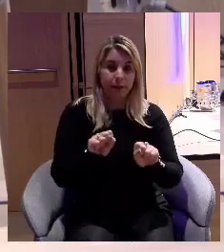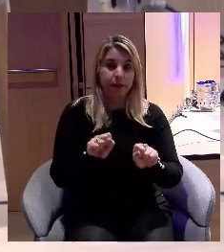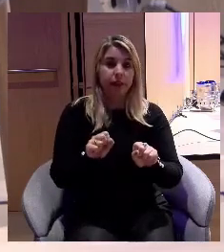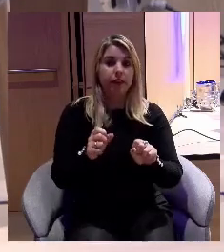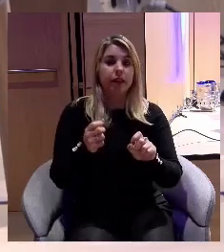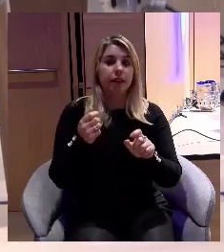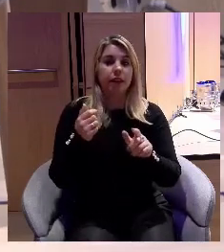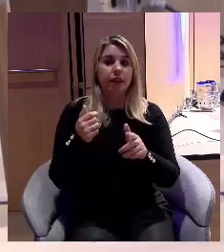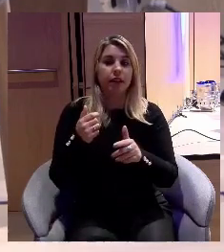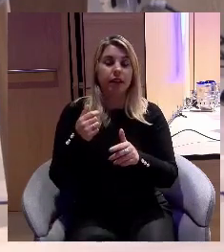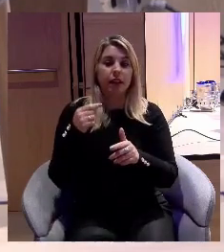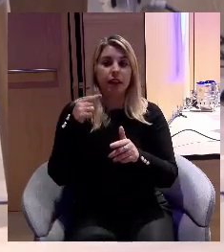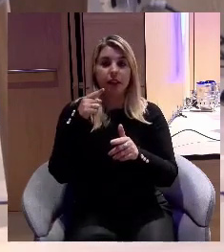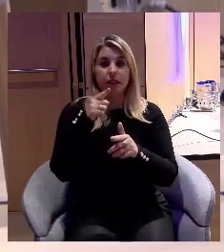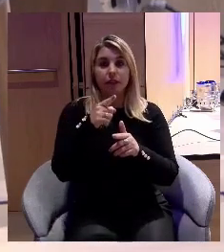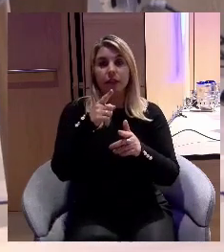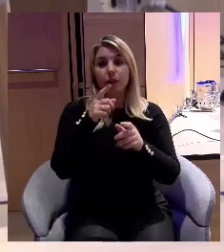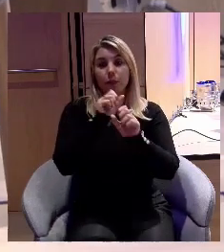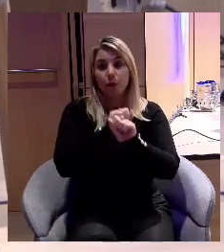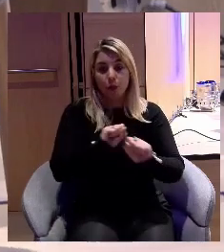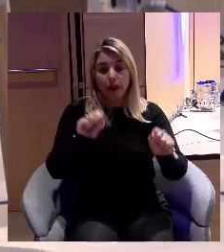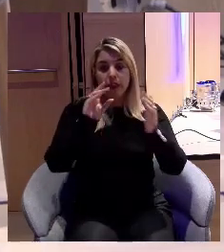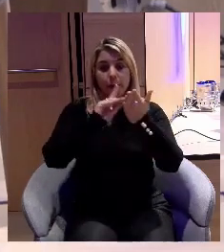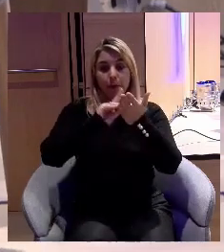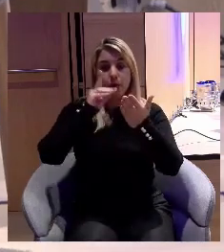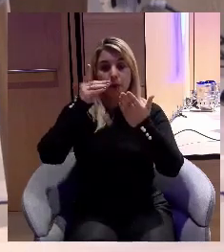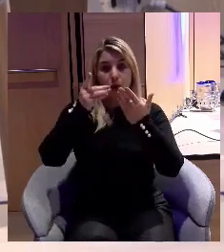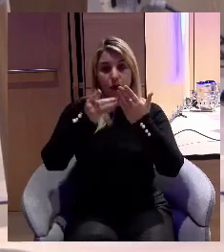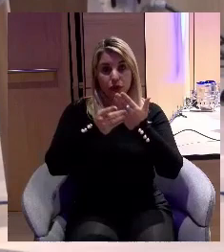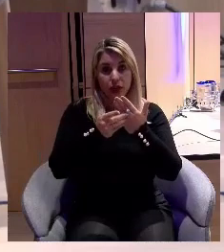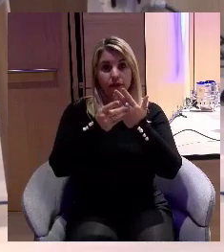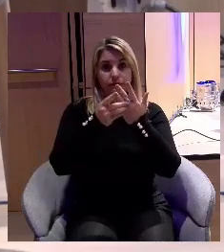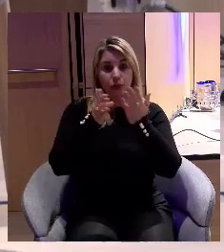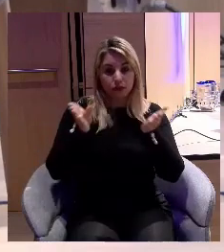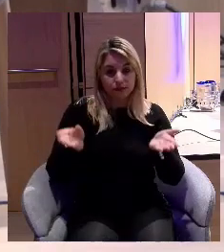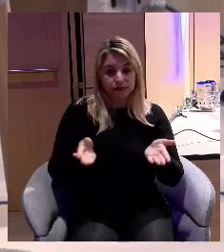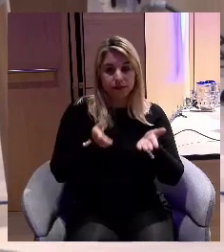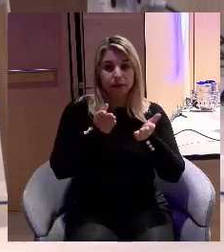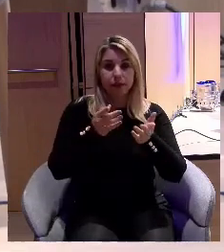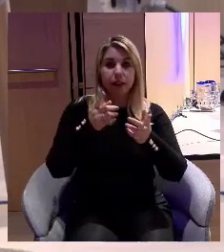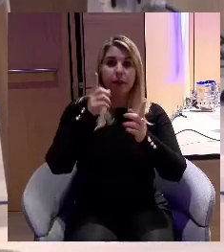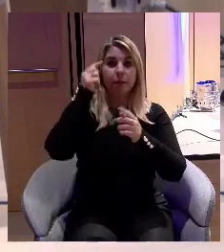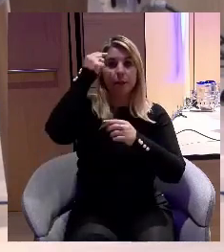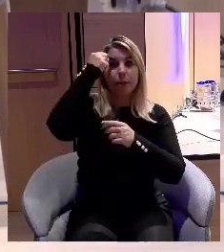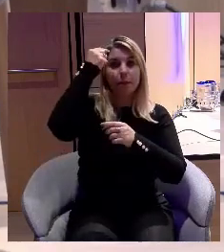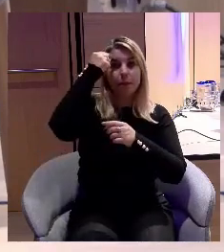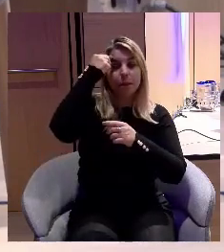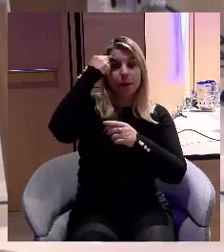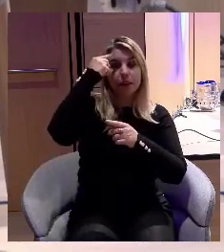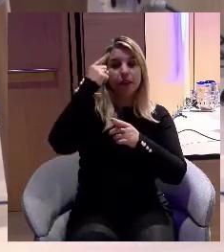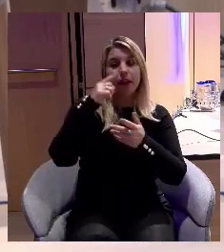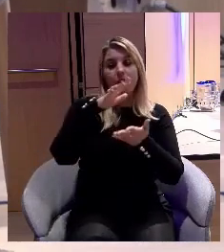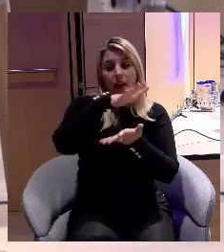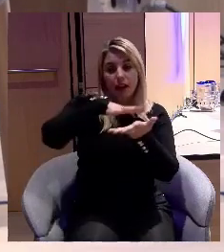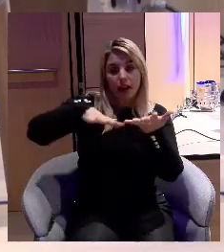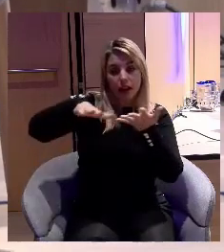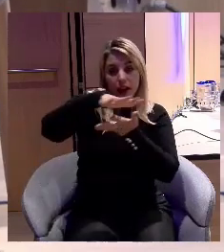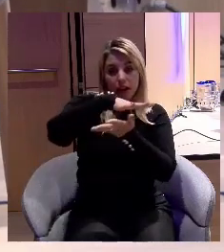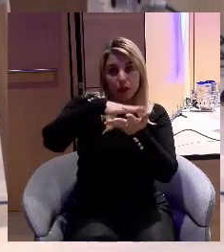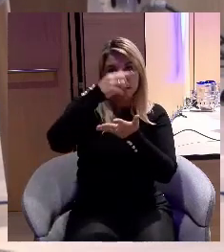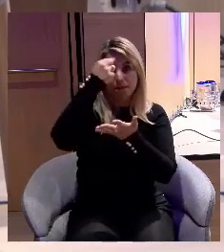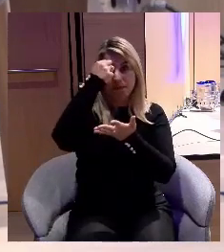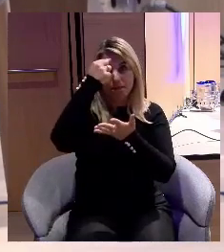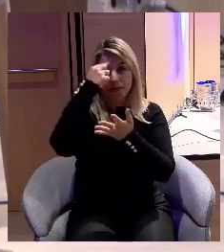que le dé potencia al proyecto. Nos encanta la idea de pensar en escala regional, nos encanta la